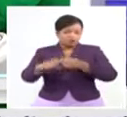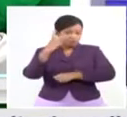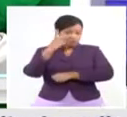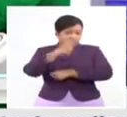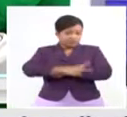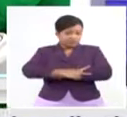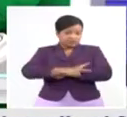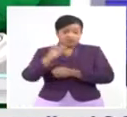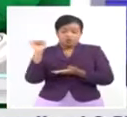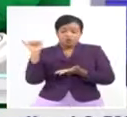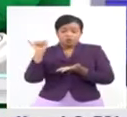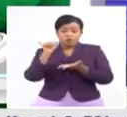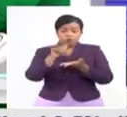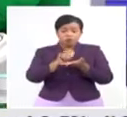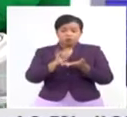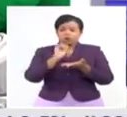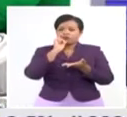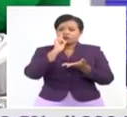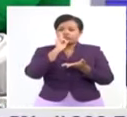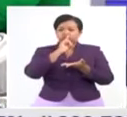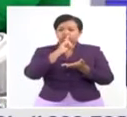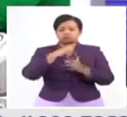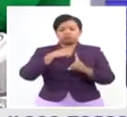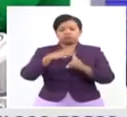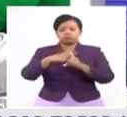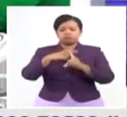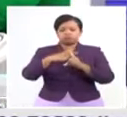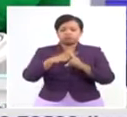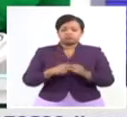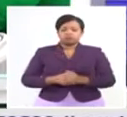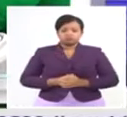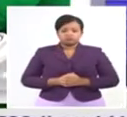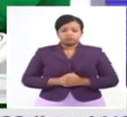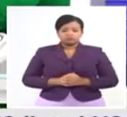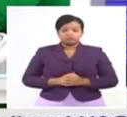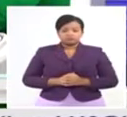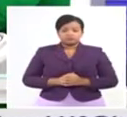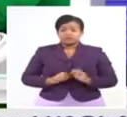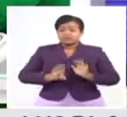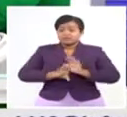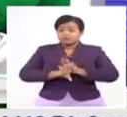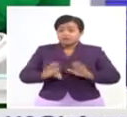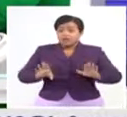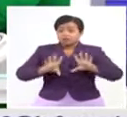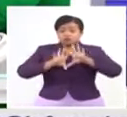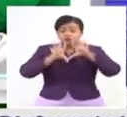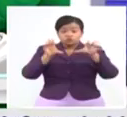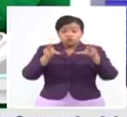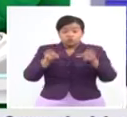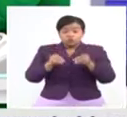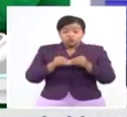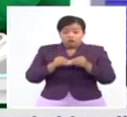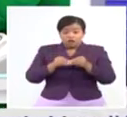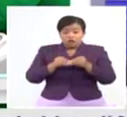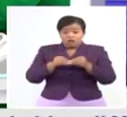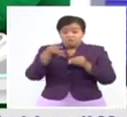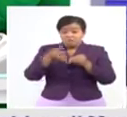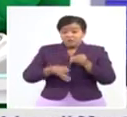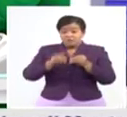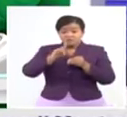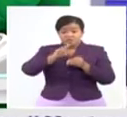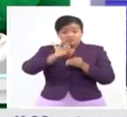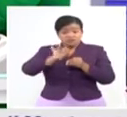arribaron recientemente del exterior y ya se acumulan un total con estos 17